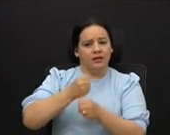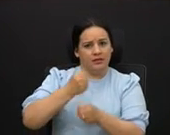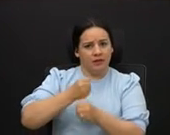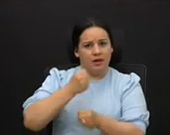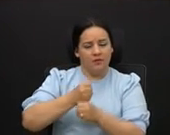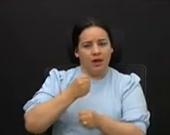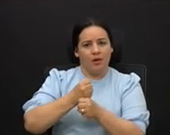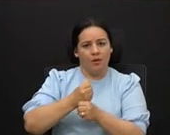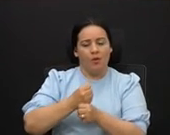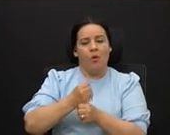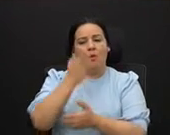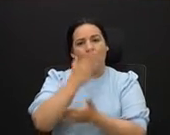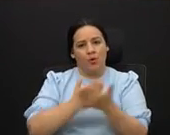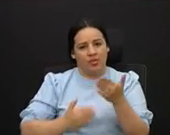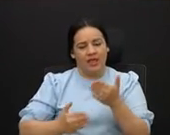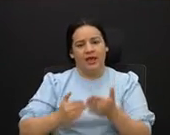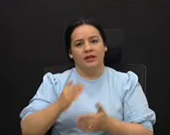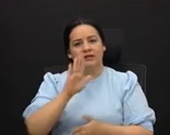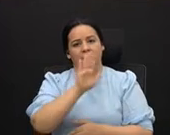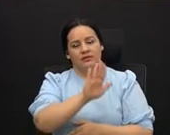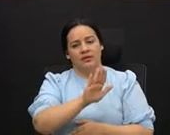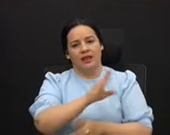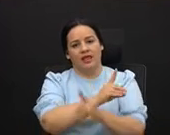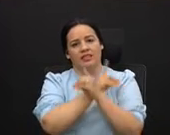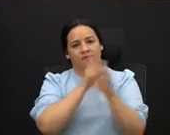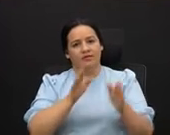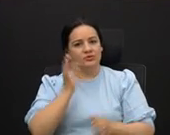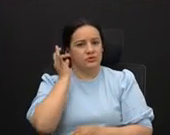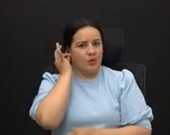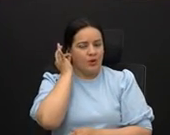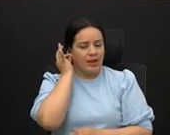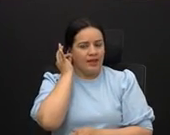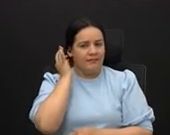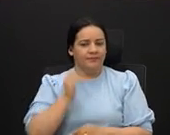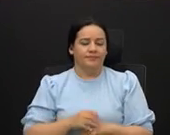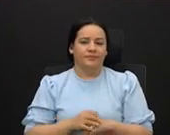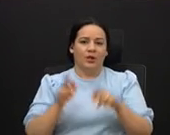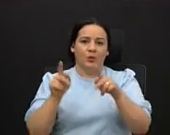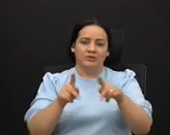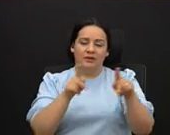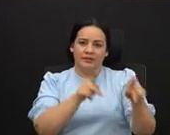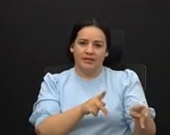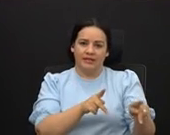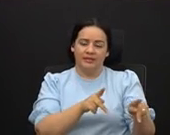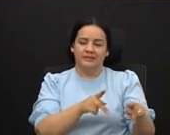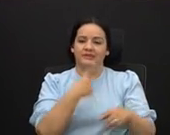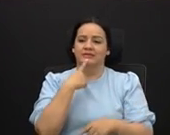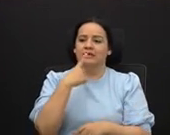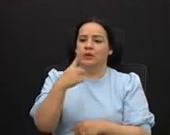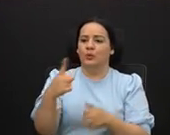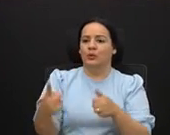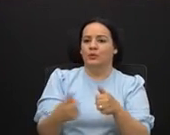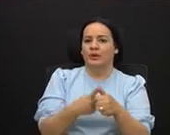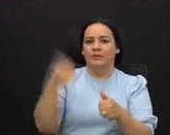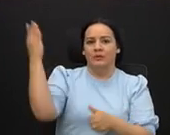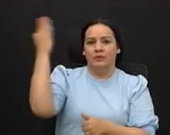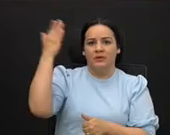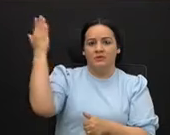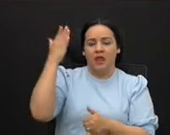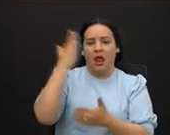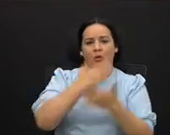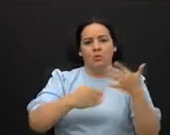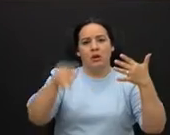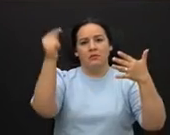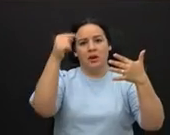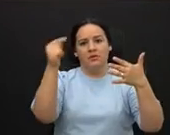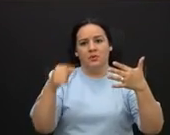la señora defensora de los habitantes. Adujeron en los primeros discursos razones políticas